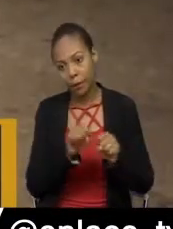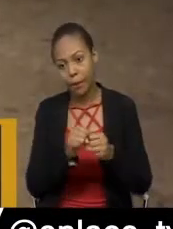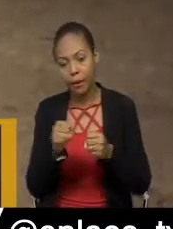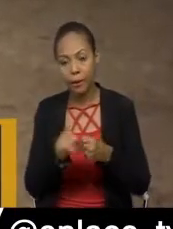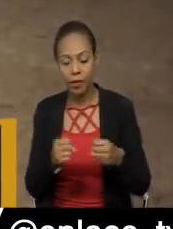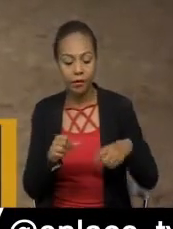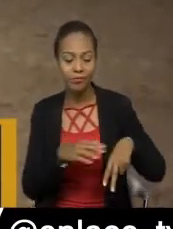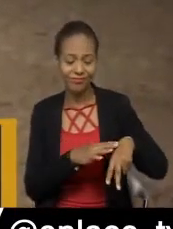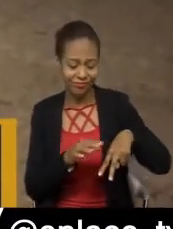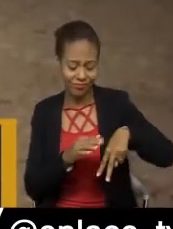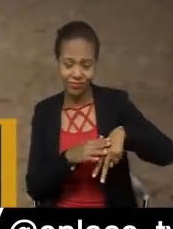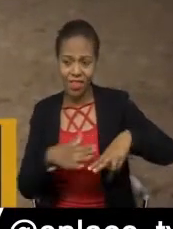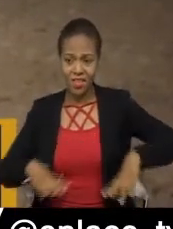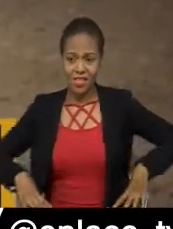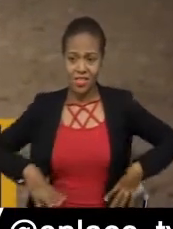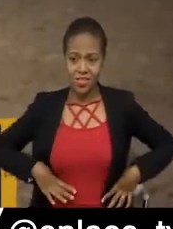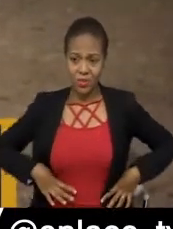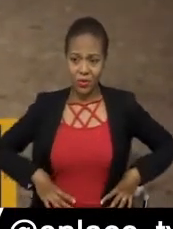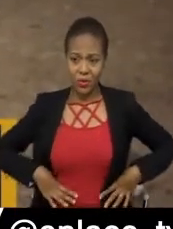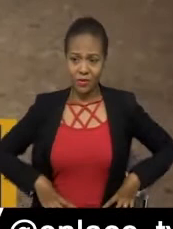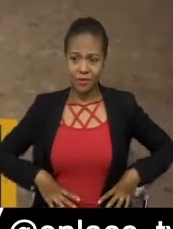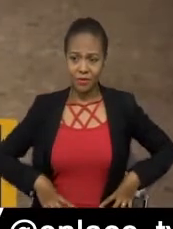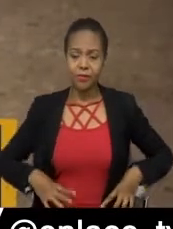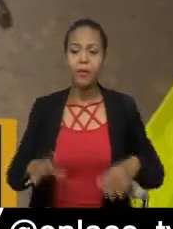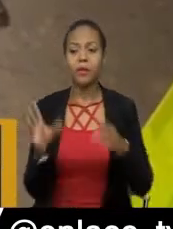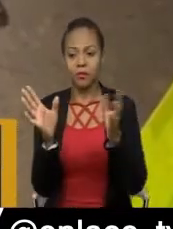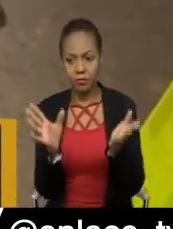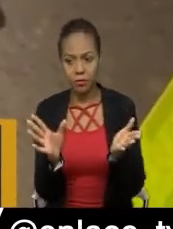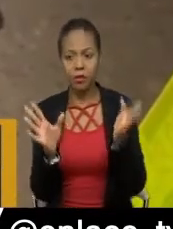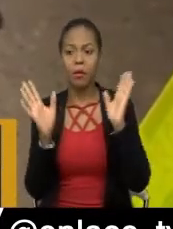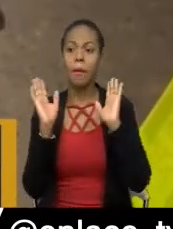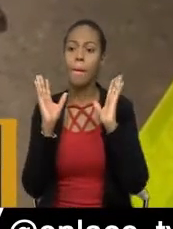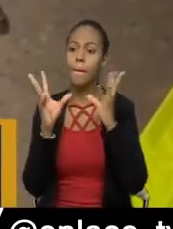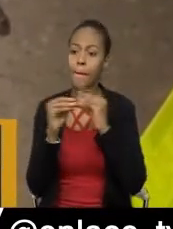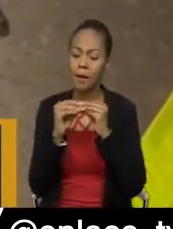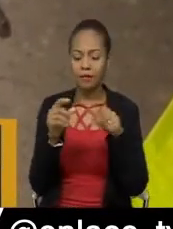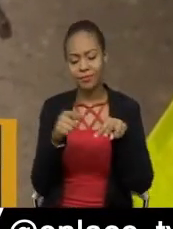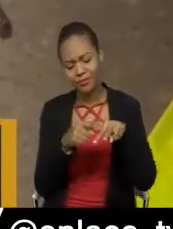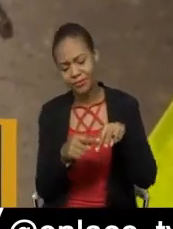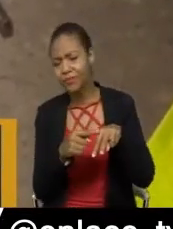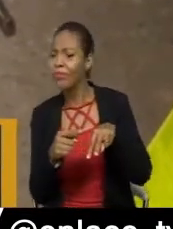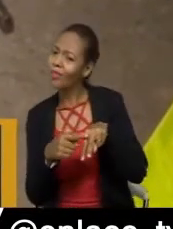en la cintura y parte de la